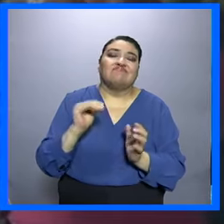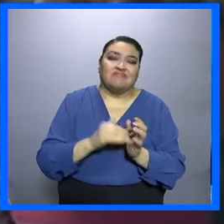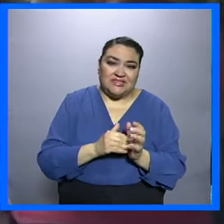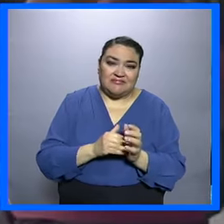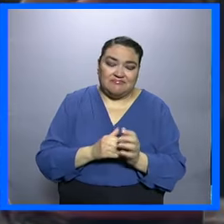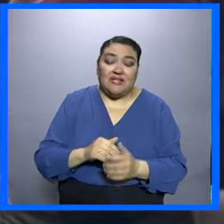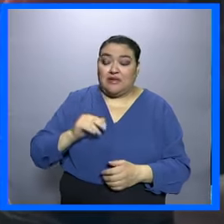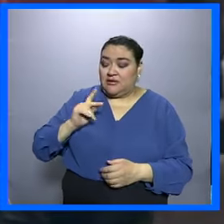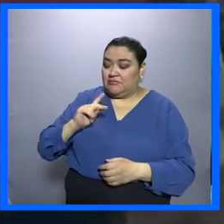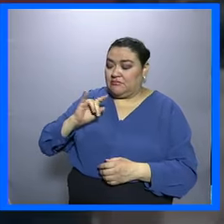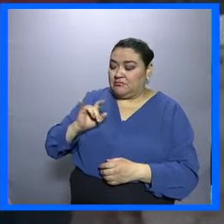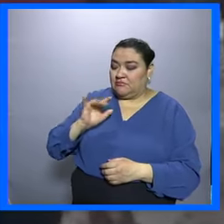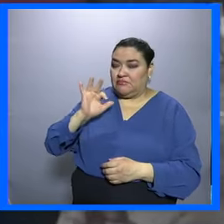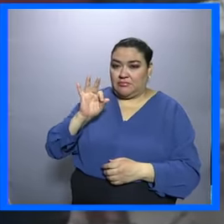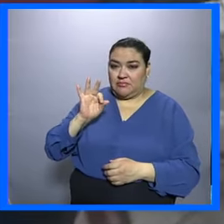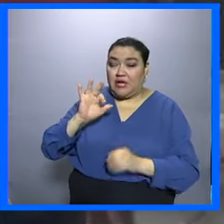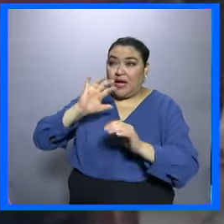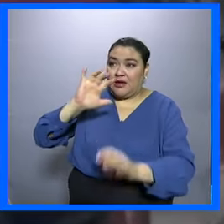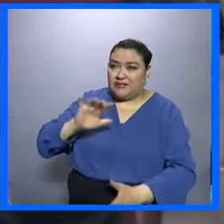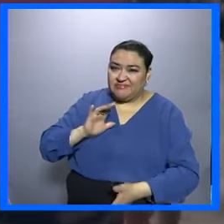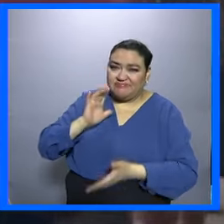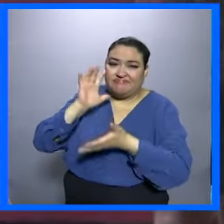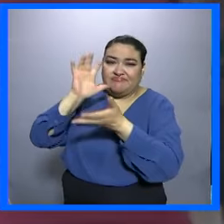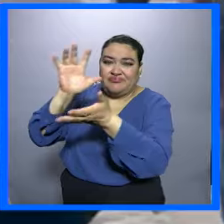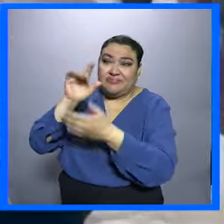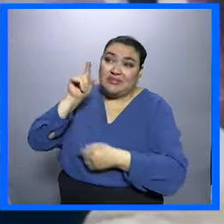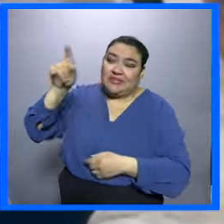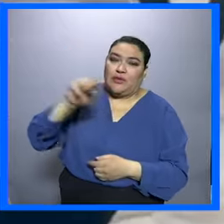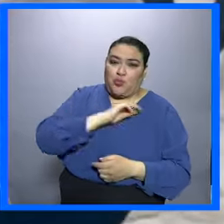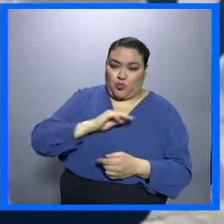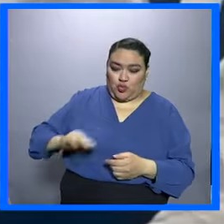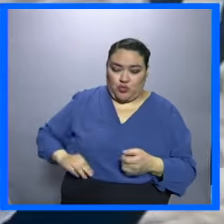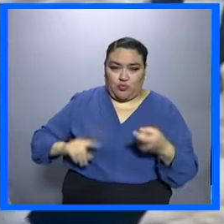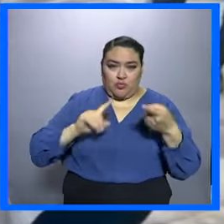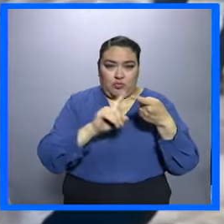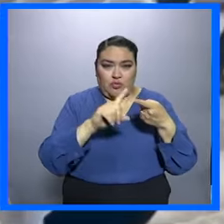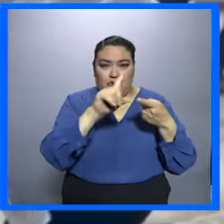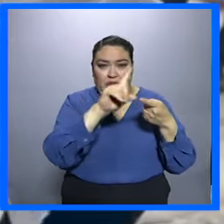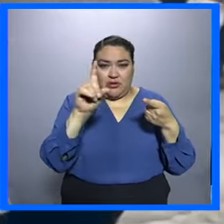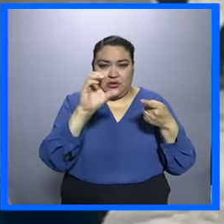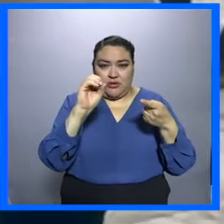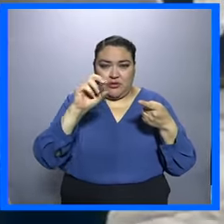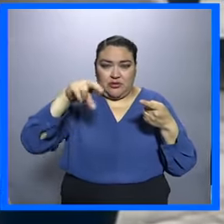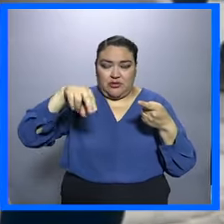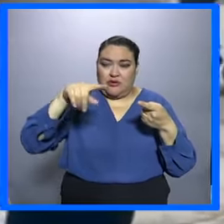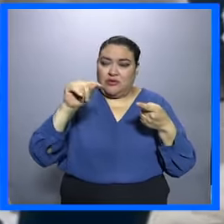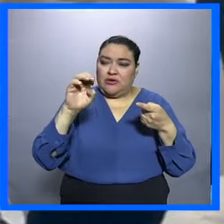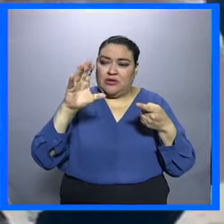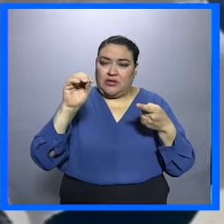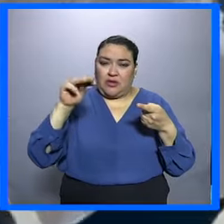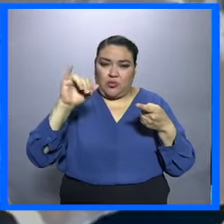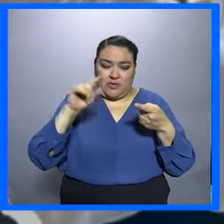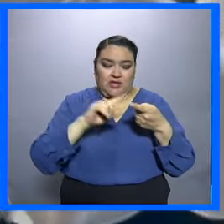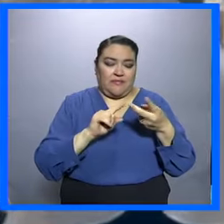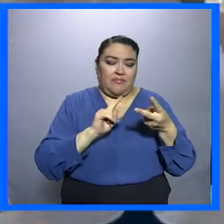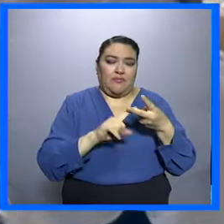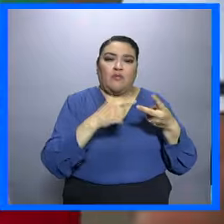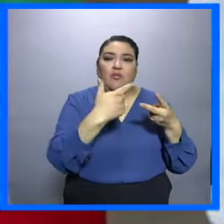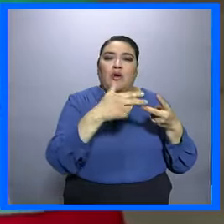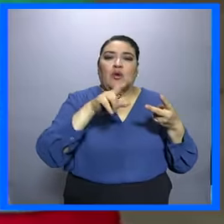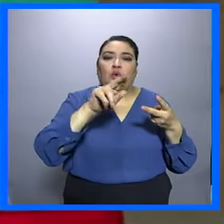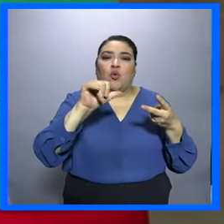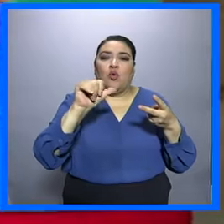Judicial de la Federación entregó la ayuda humanitaria a los municipios de Sontecomatlán y Guayacocotla en Veracruz, así como a Tenango